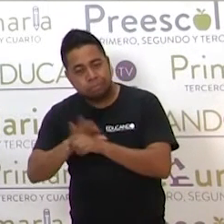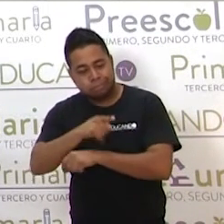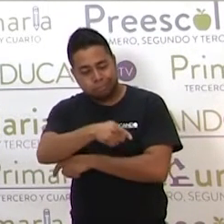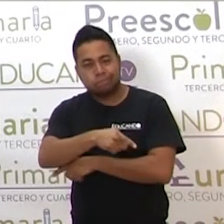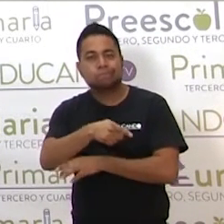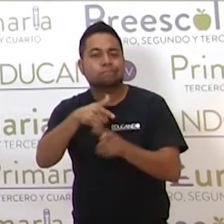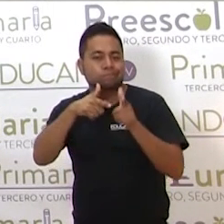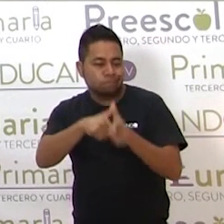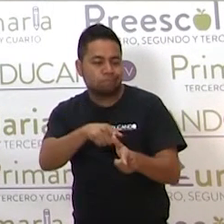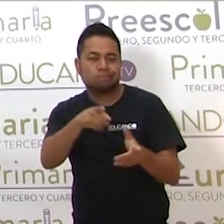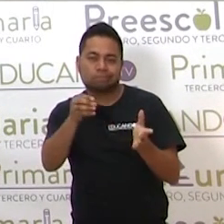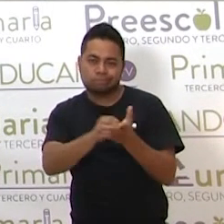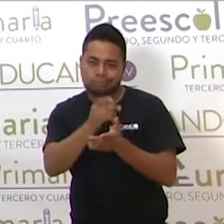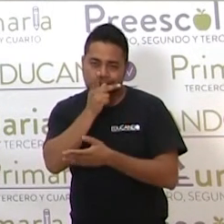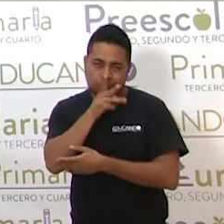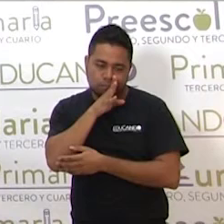están.